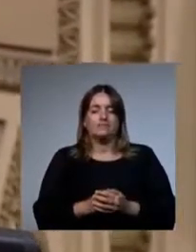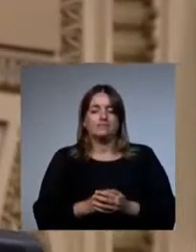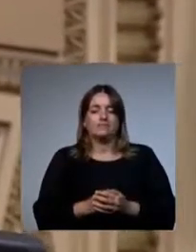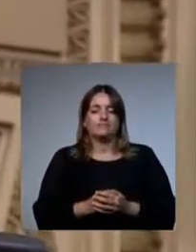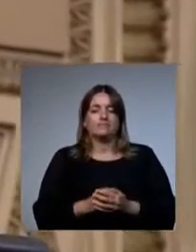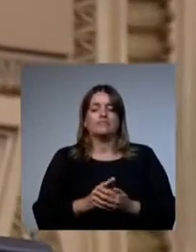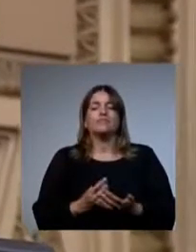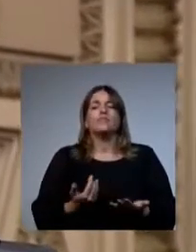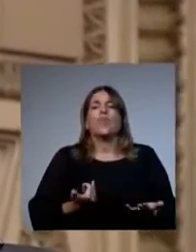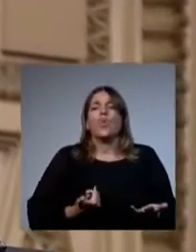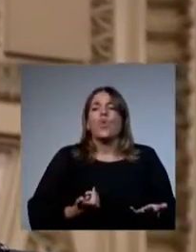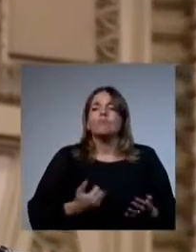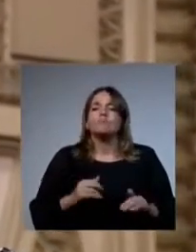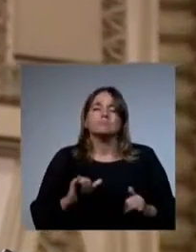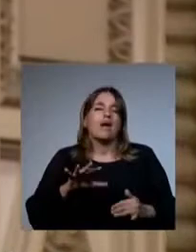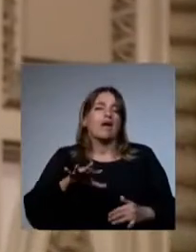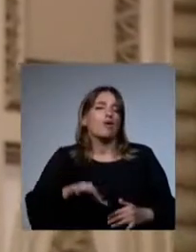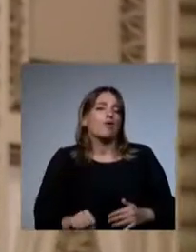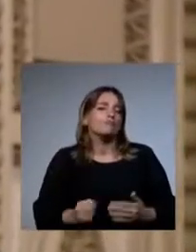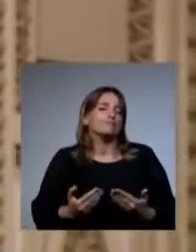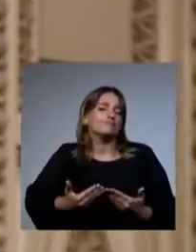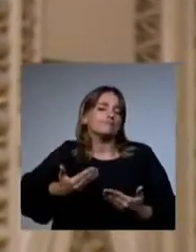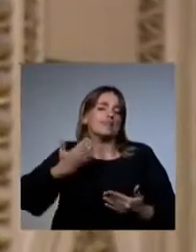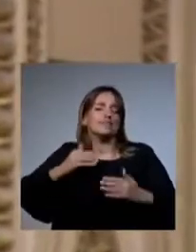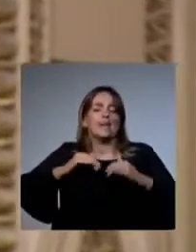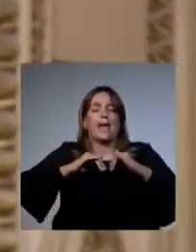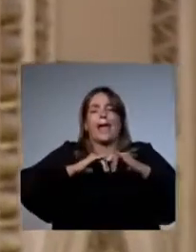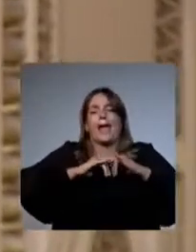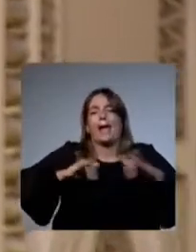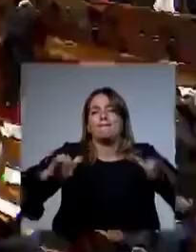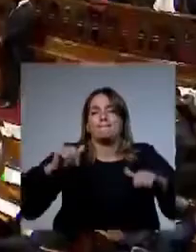basado en algo que comprometimos durante toda la campaña electoral,